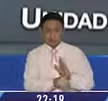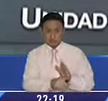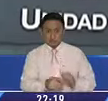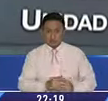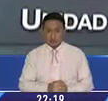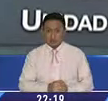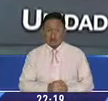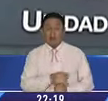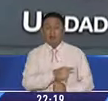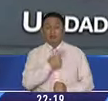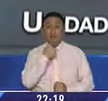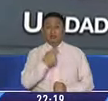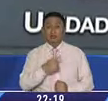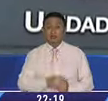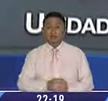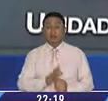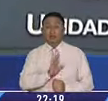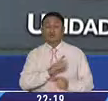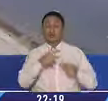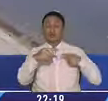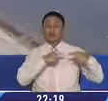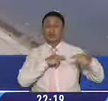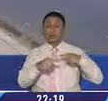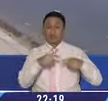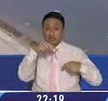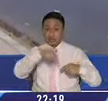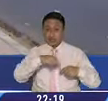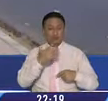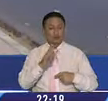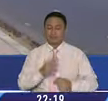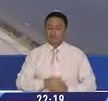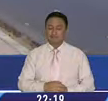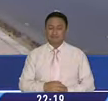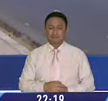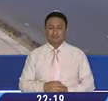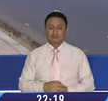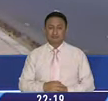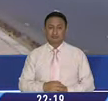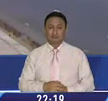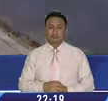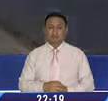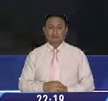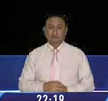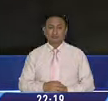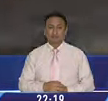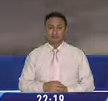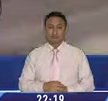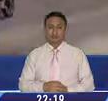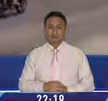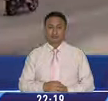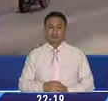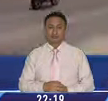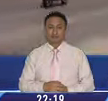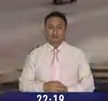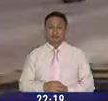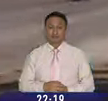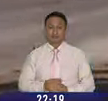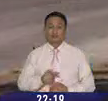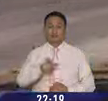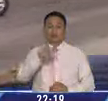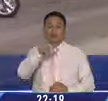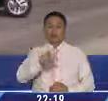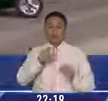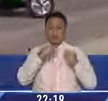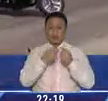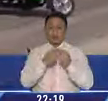pero nos aseguraron que el jefe del distrito no se encontraba en el sitio. La gente mejor desistió del grupo de